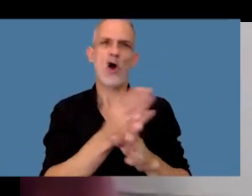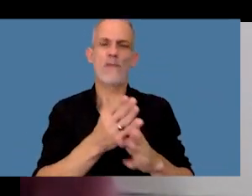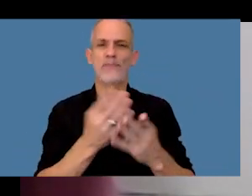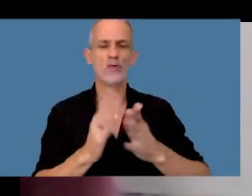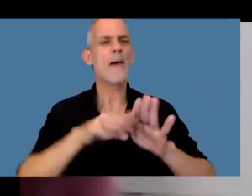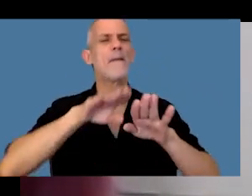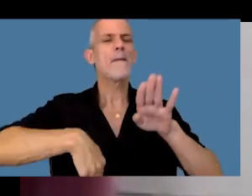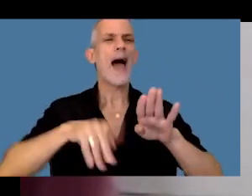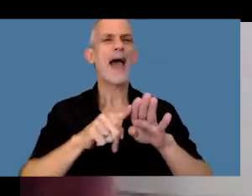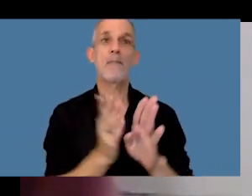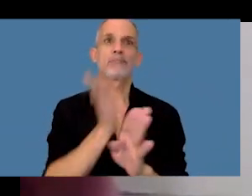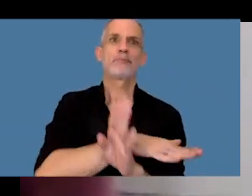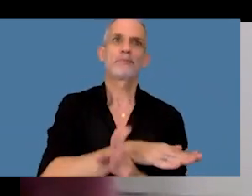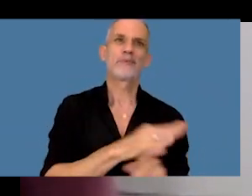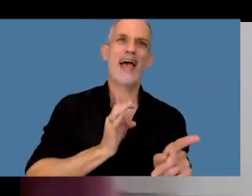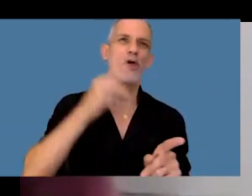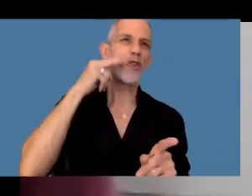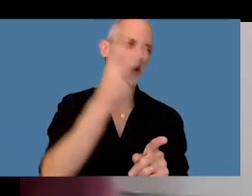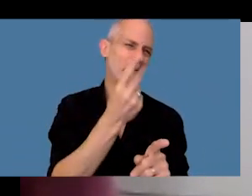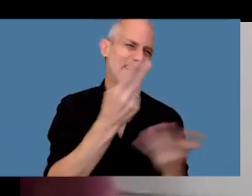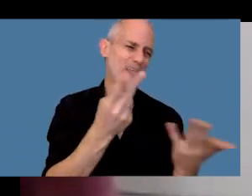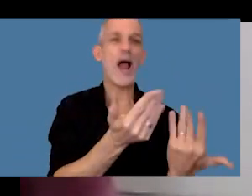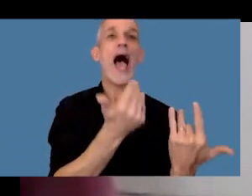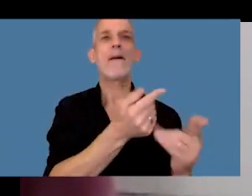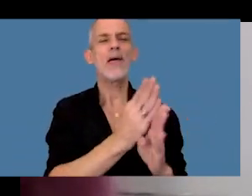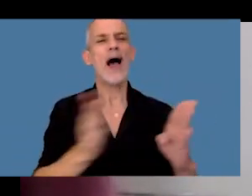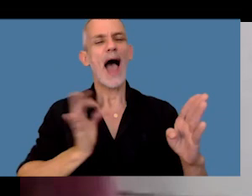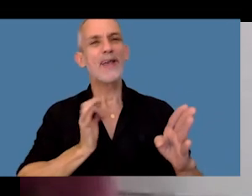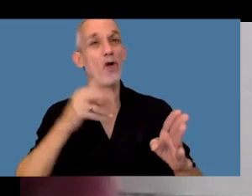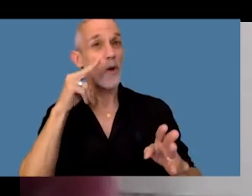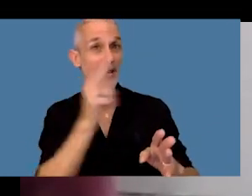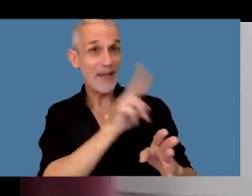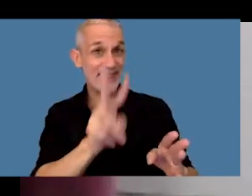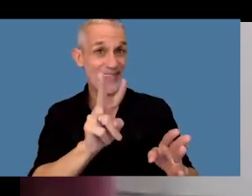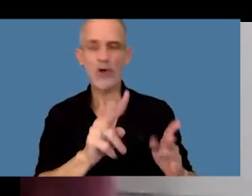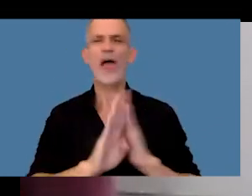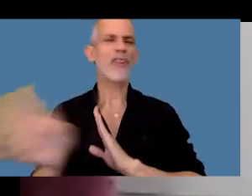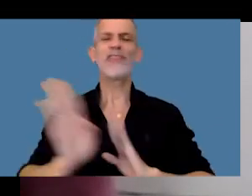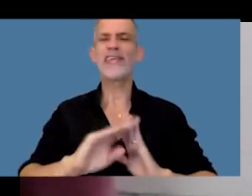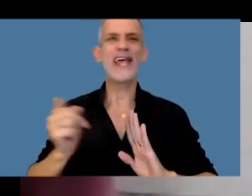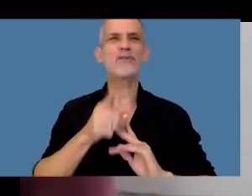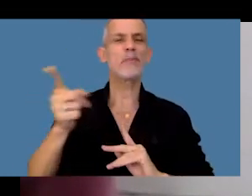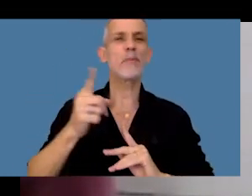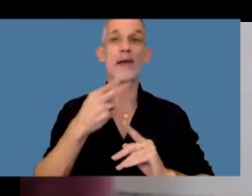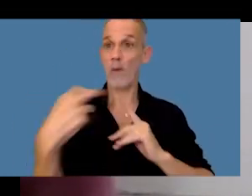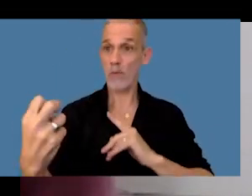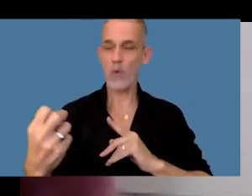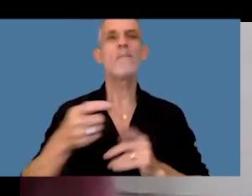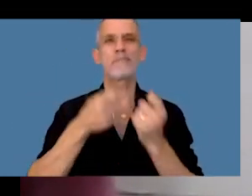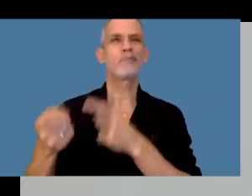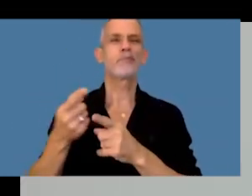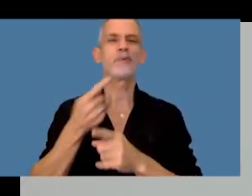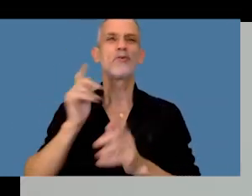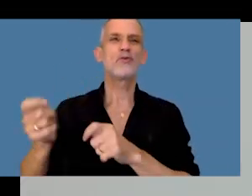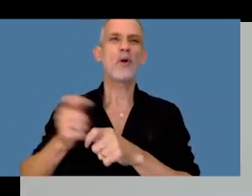baja retroactiva 2021 para que puedas en 2022 directamente ir contra ganancias. Bien. Y